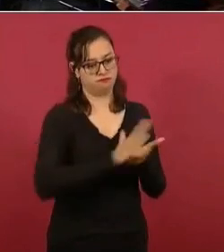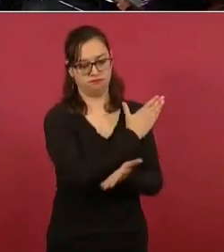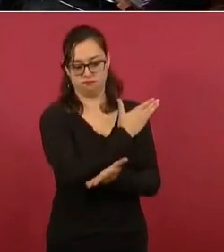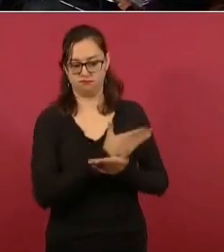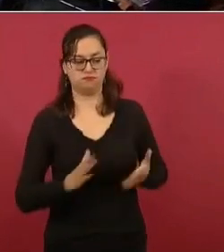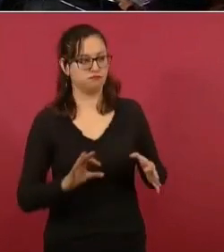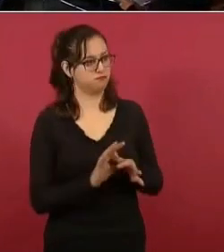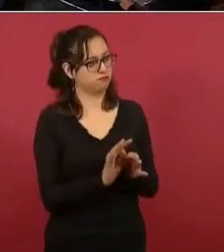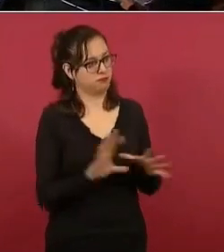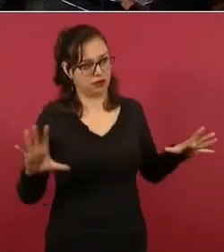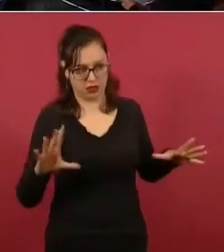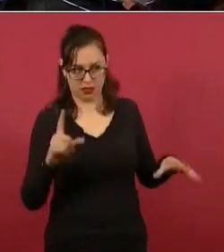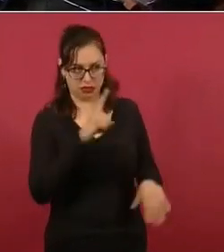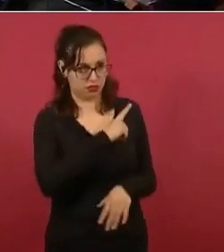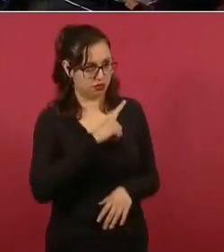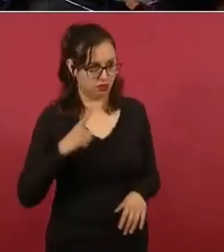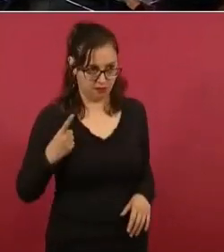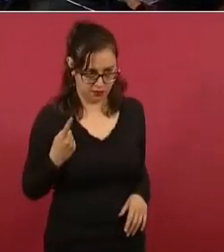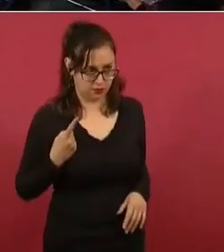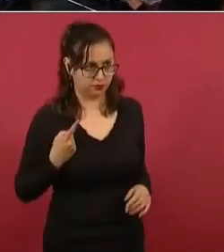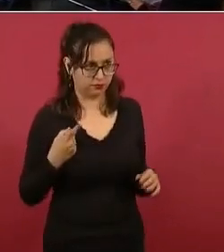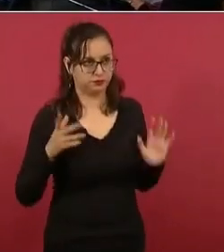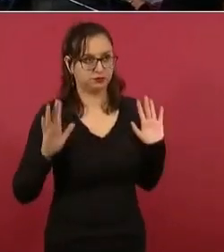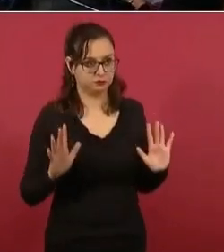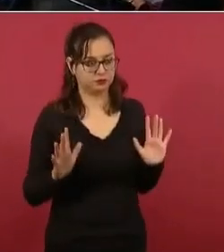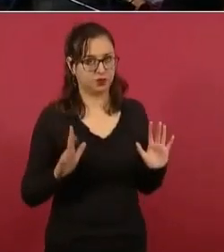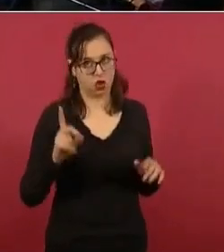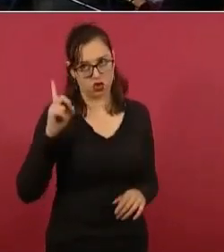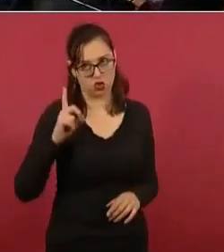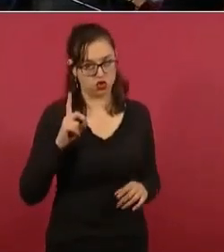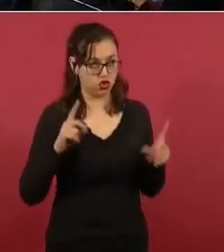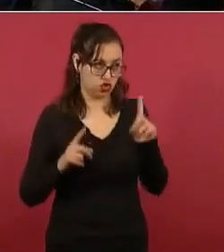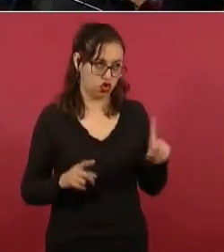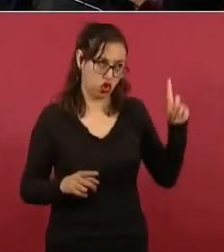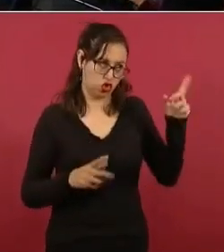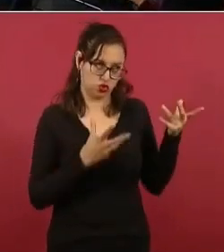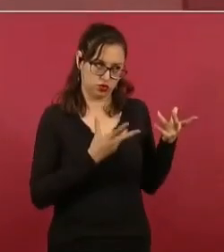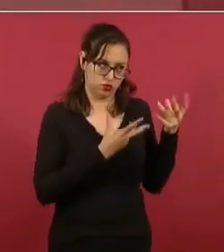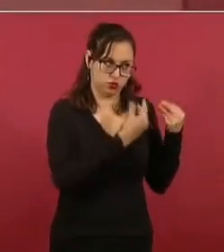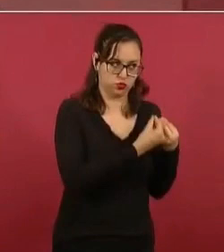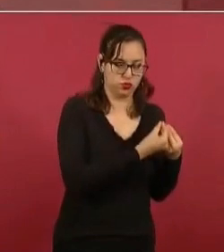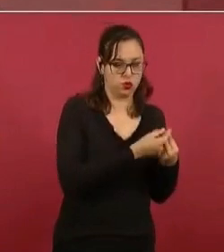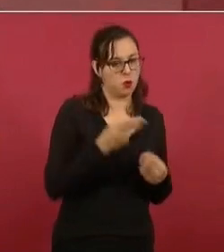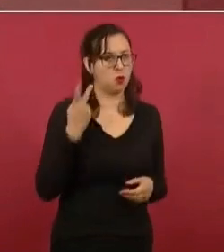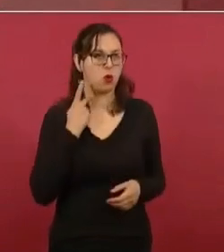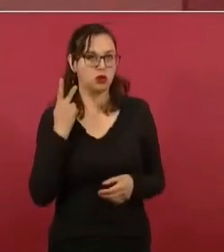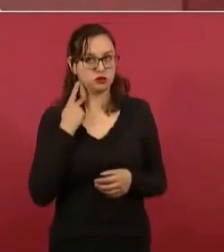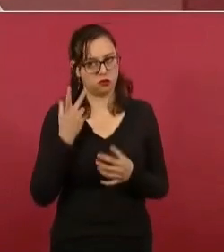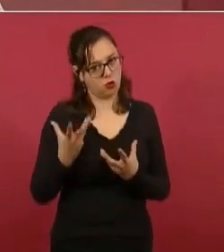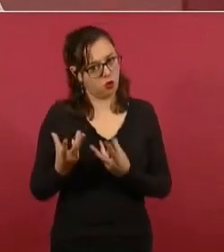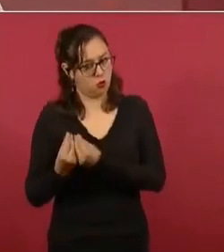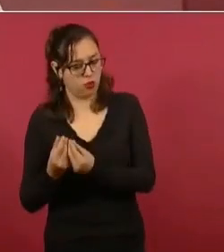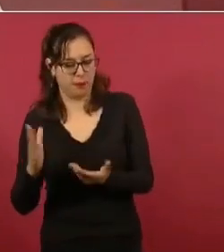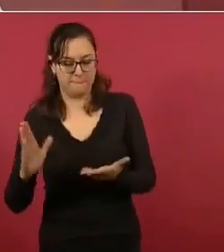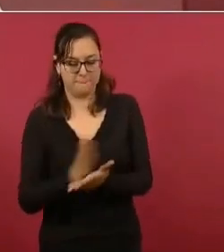así ahora lo que se necesita es